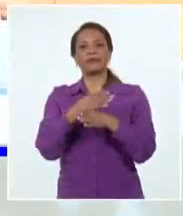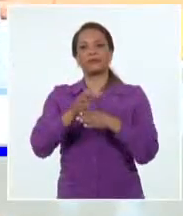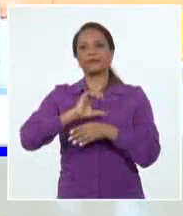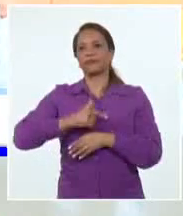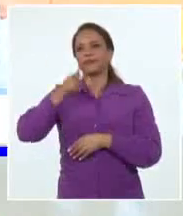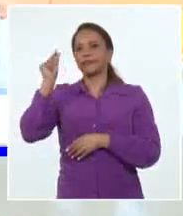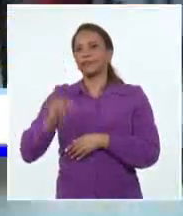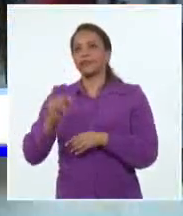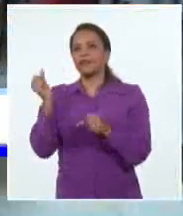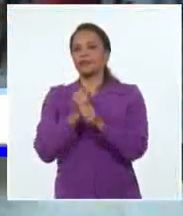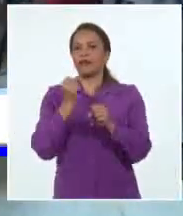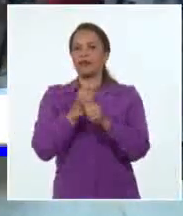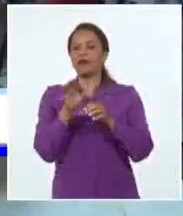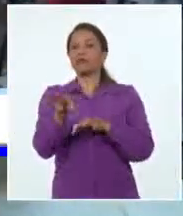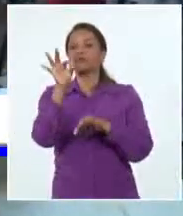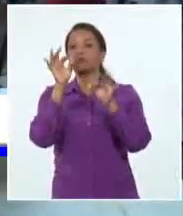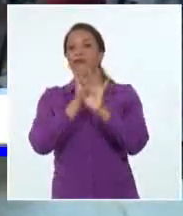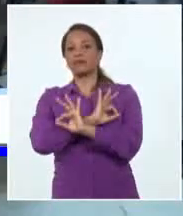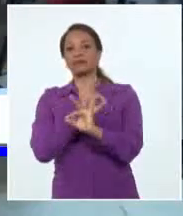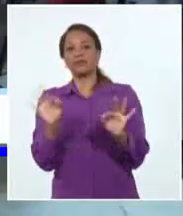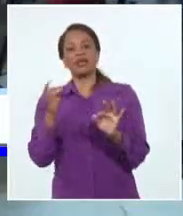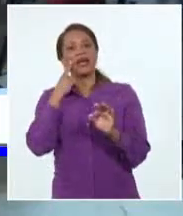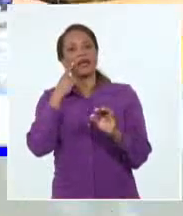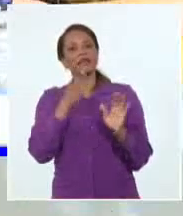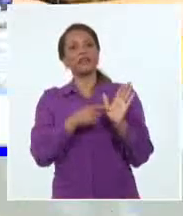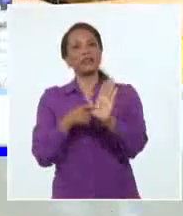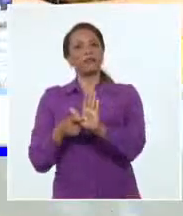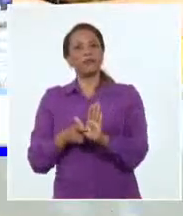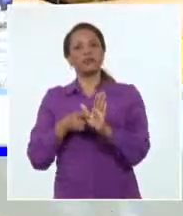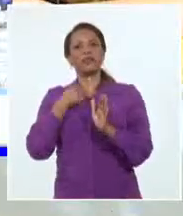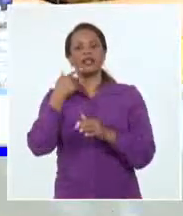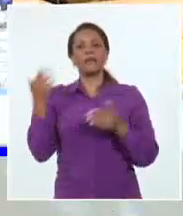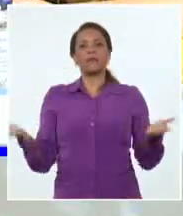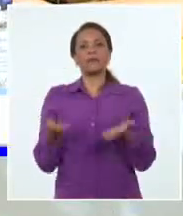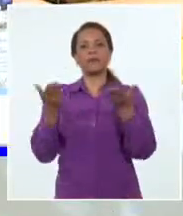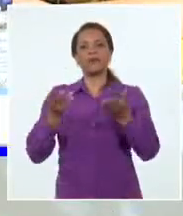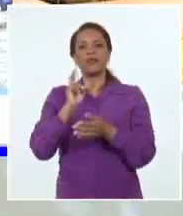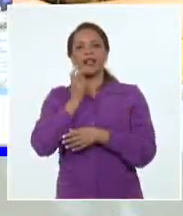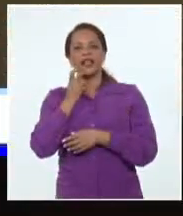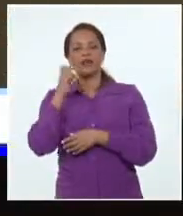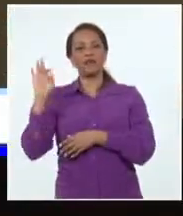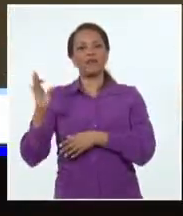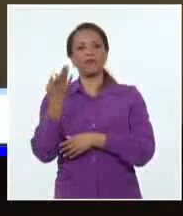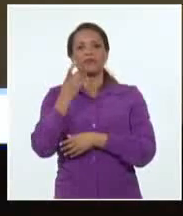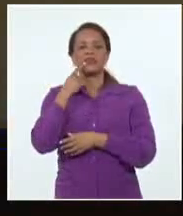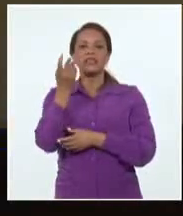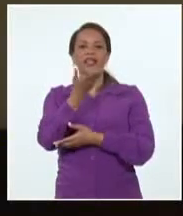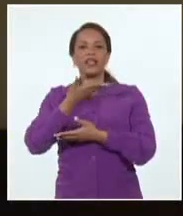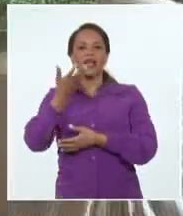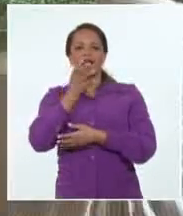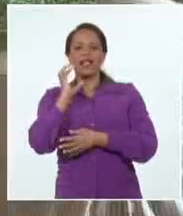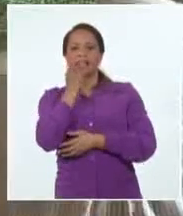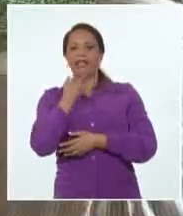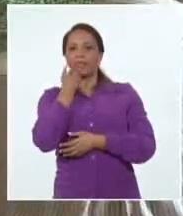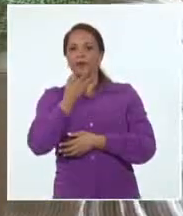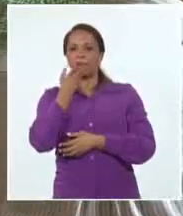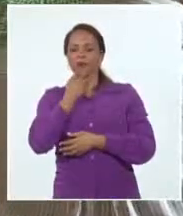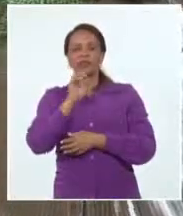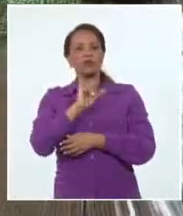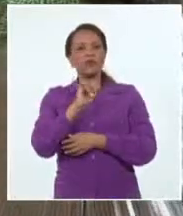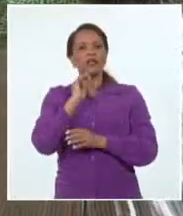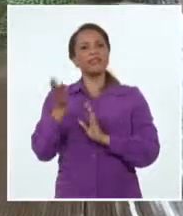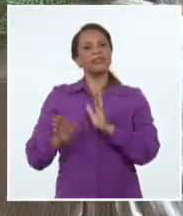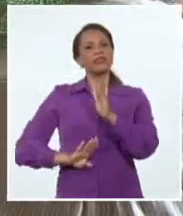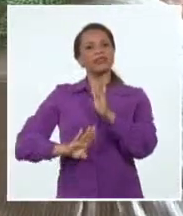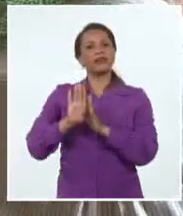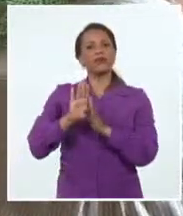obras exclusivas que ponen en relieve la promoción de la lengua francesa y su variedad cultural y lingüística, así como el desarrollo de la